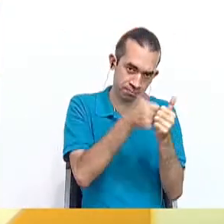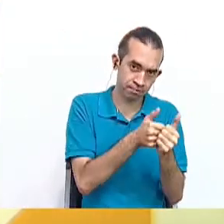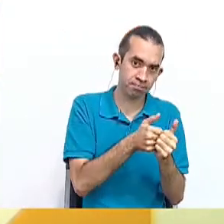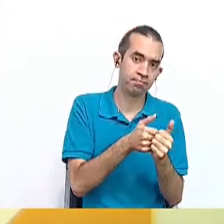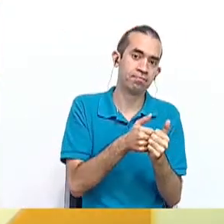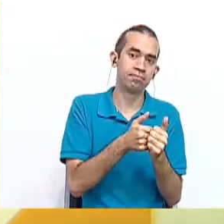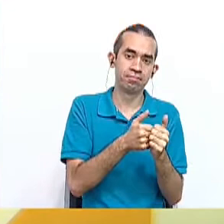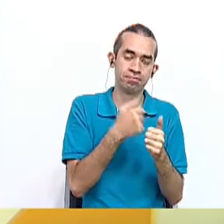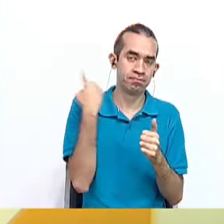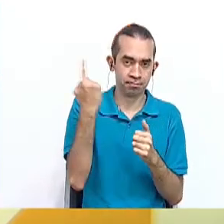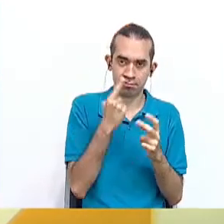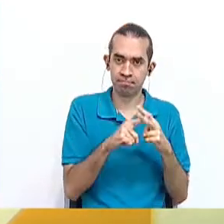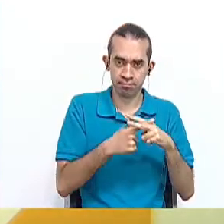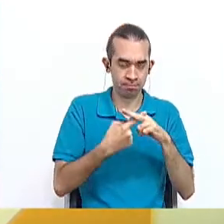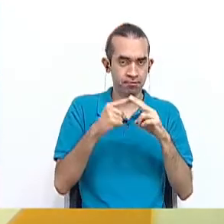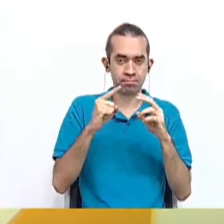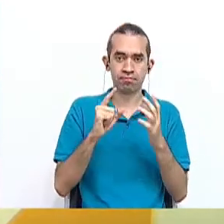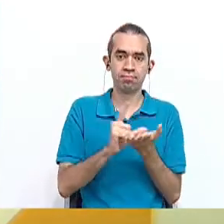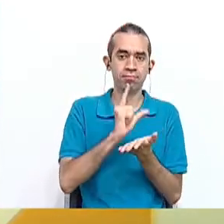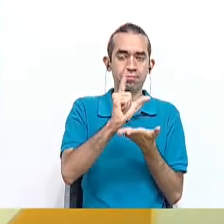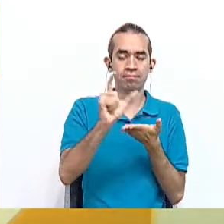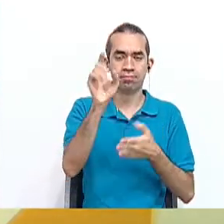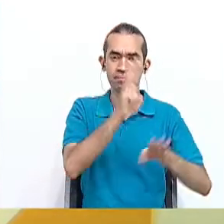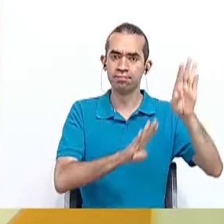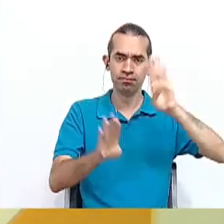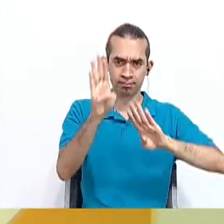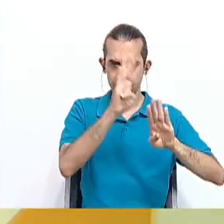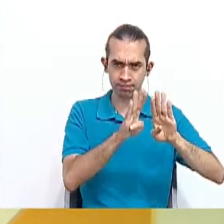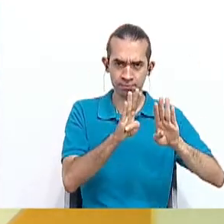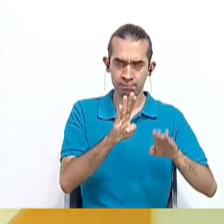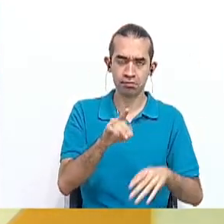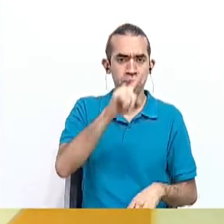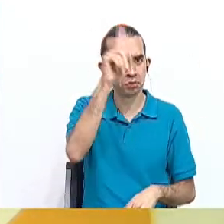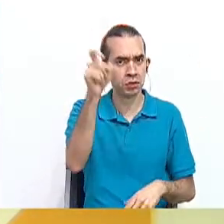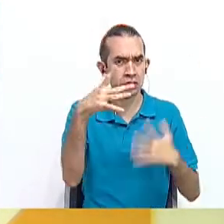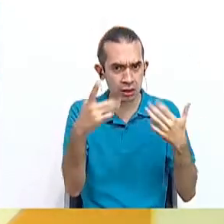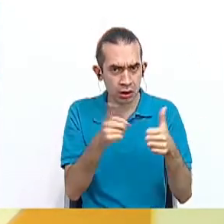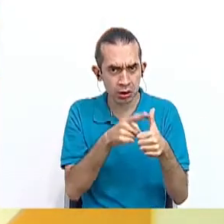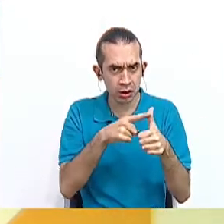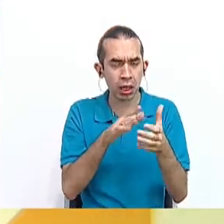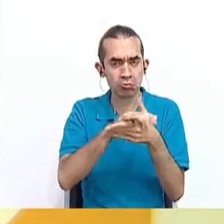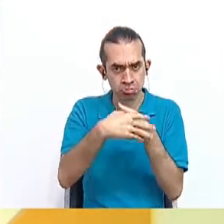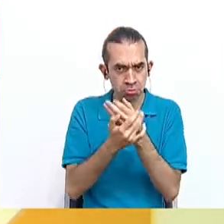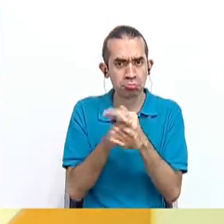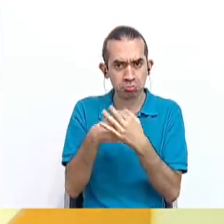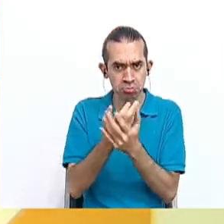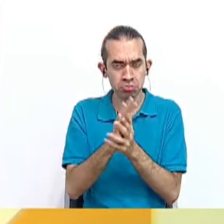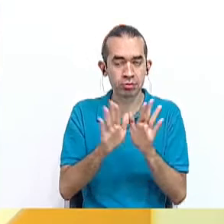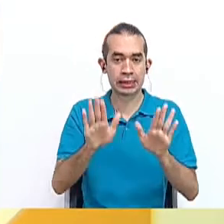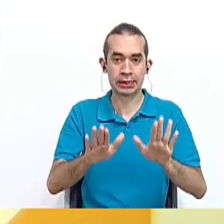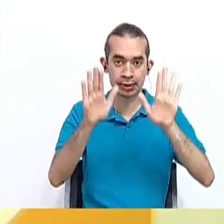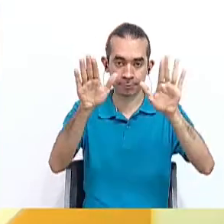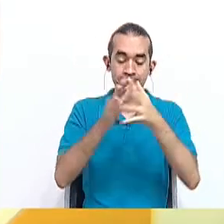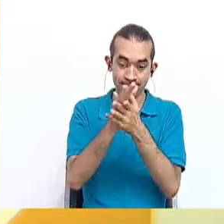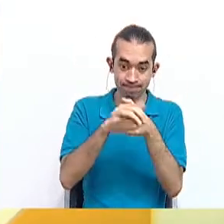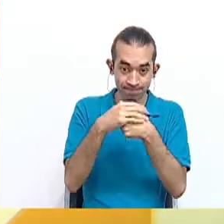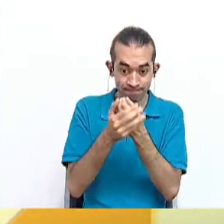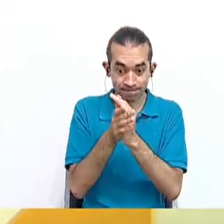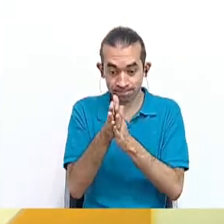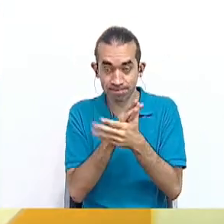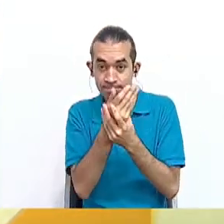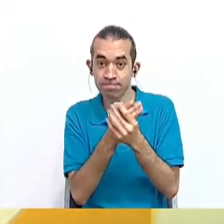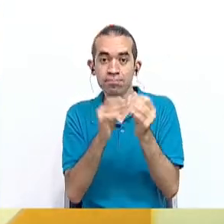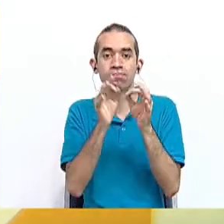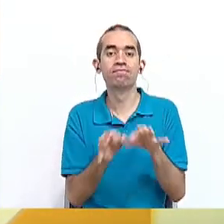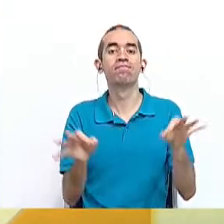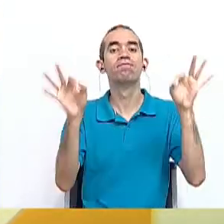que empezamos una lección de biología? ¿Ya se lavaron las manos? ¡Excelente! El lavado de manos es muy